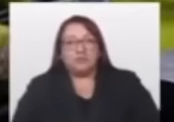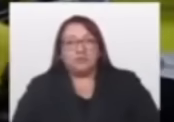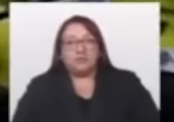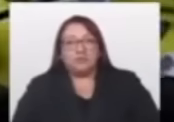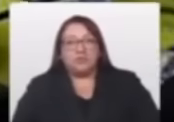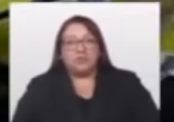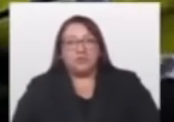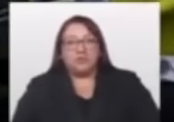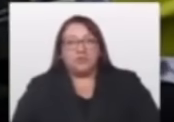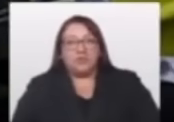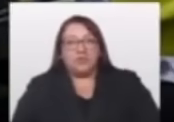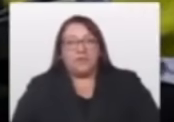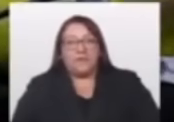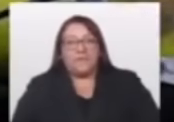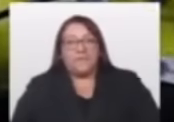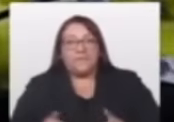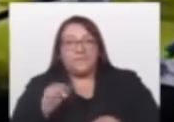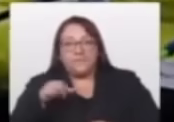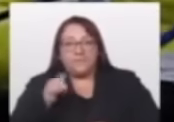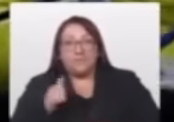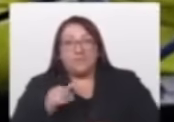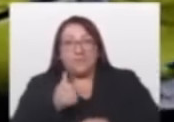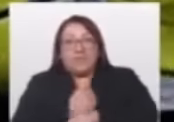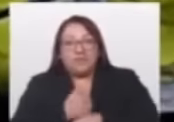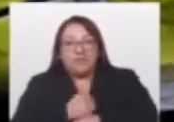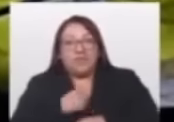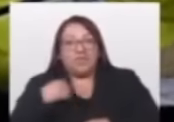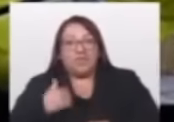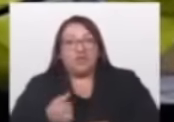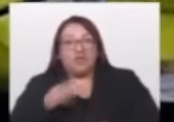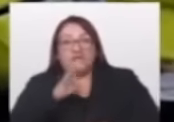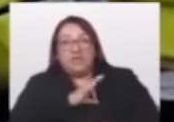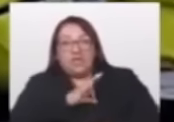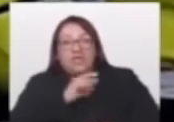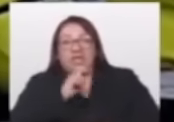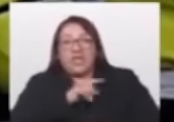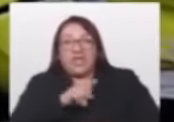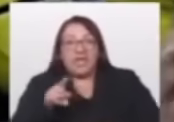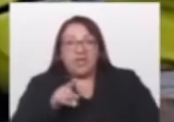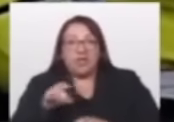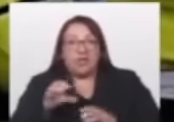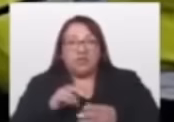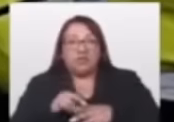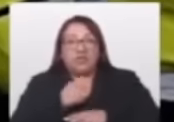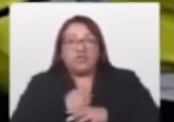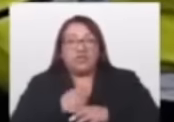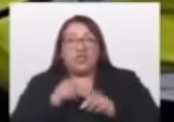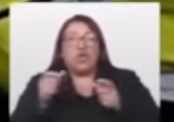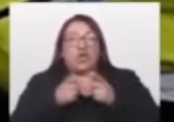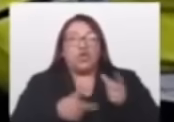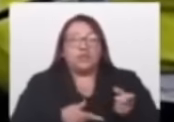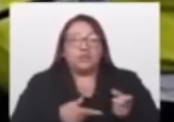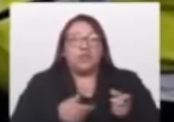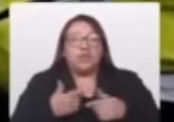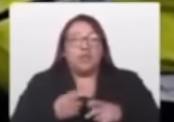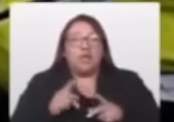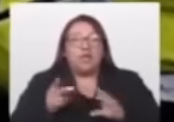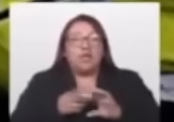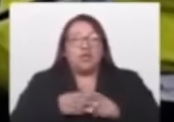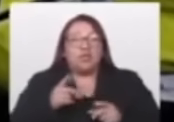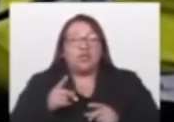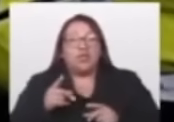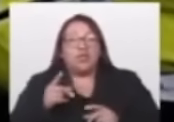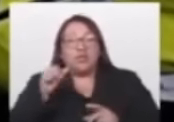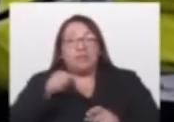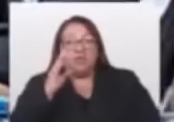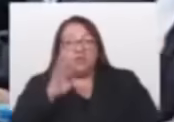llama la atención que hayan asesores de la señora fiscal que prácticamente actúan como asesores de congresistas cuando incluso reenvían su nota de prensa